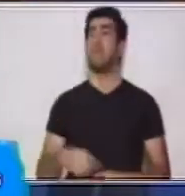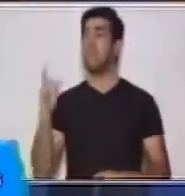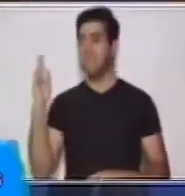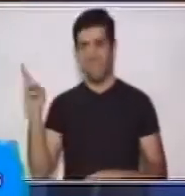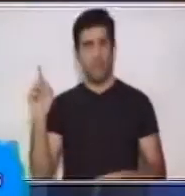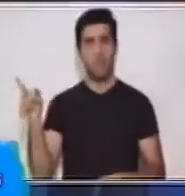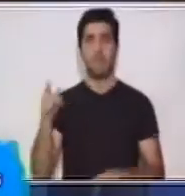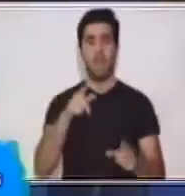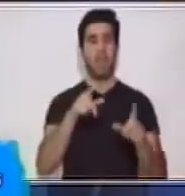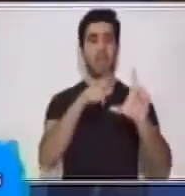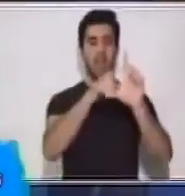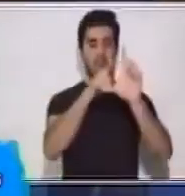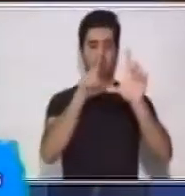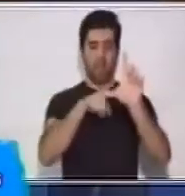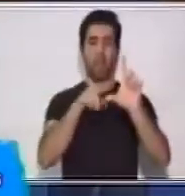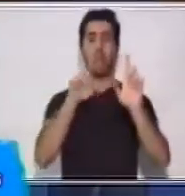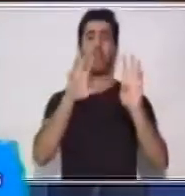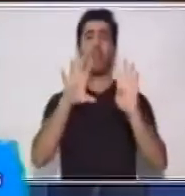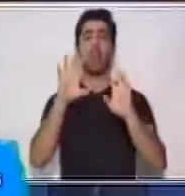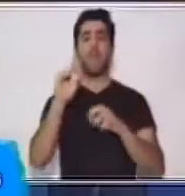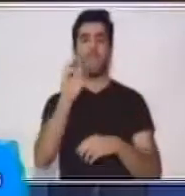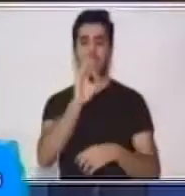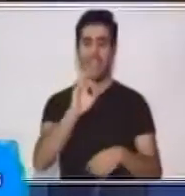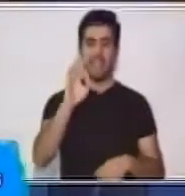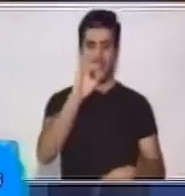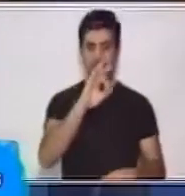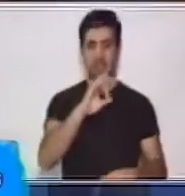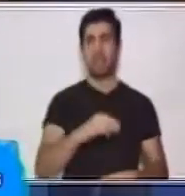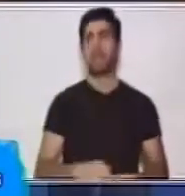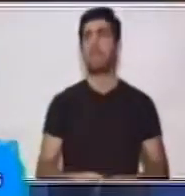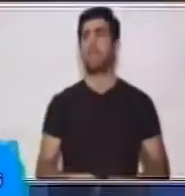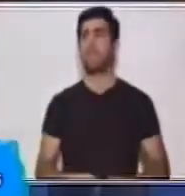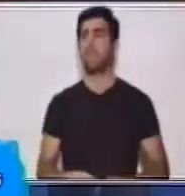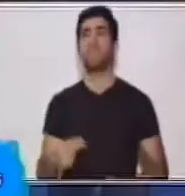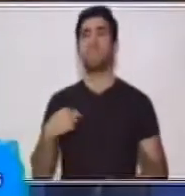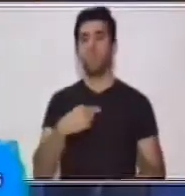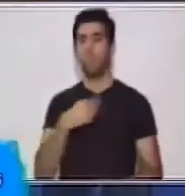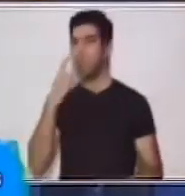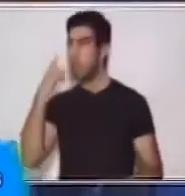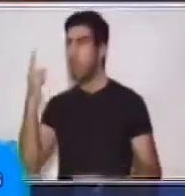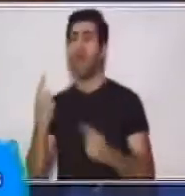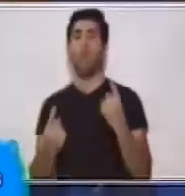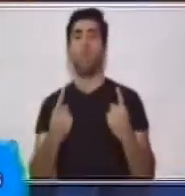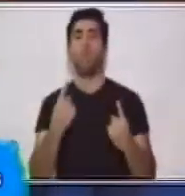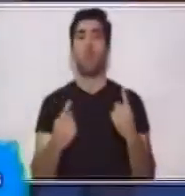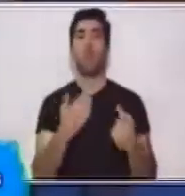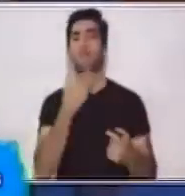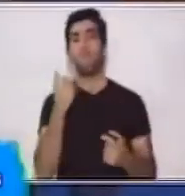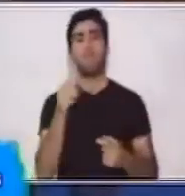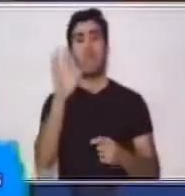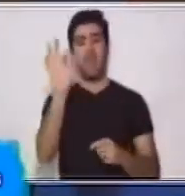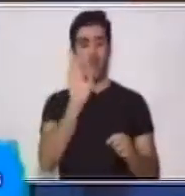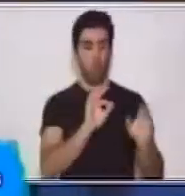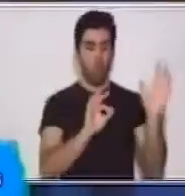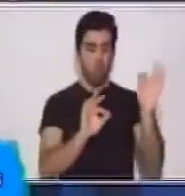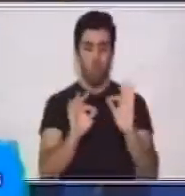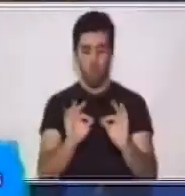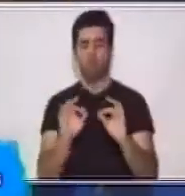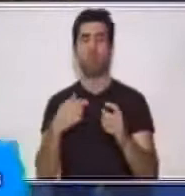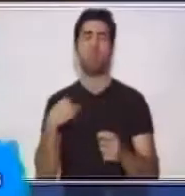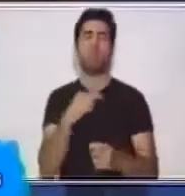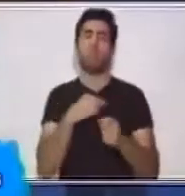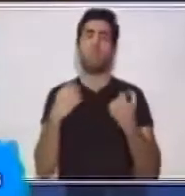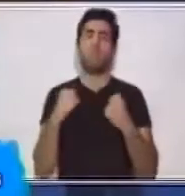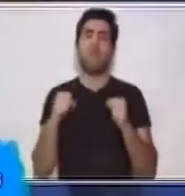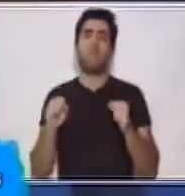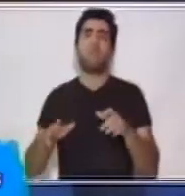grados. Pero ahora, ¿cómo podemos hacer para identificar quién es el adyacente y quién es el opuesto? ¿Qué podríamos hacer? Entonces,